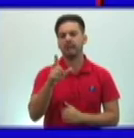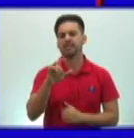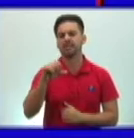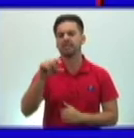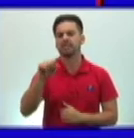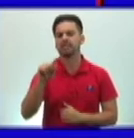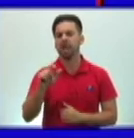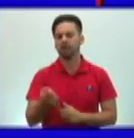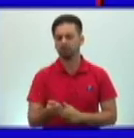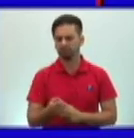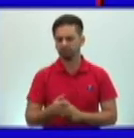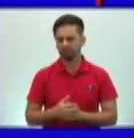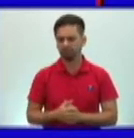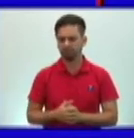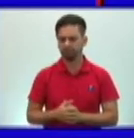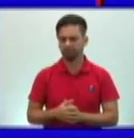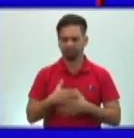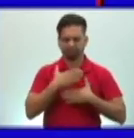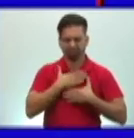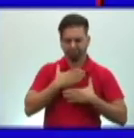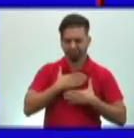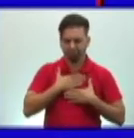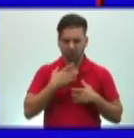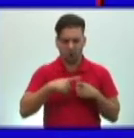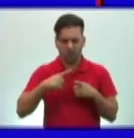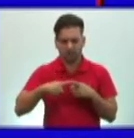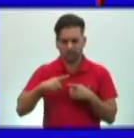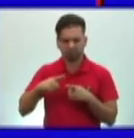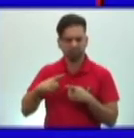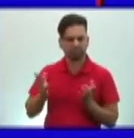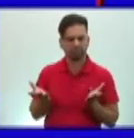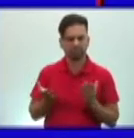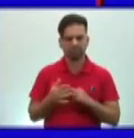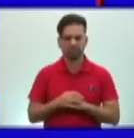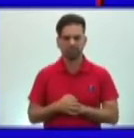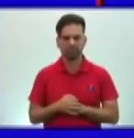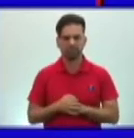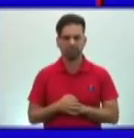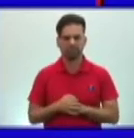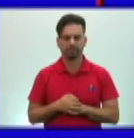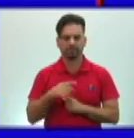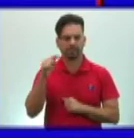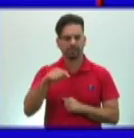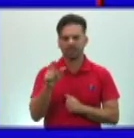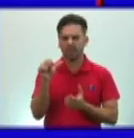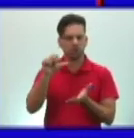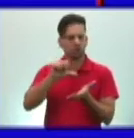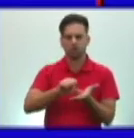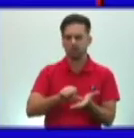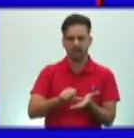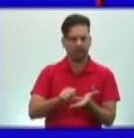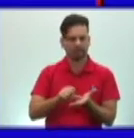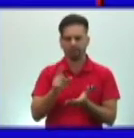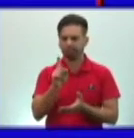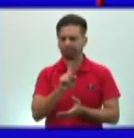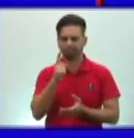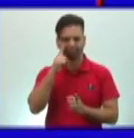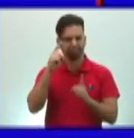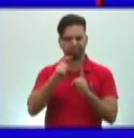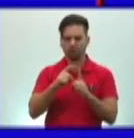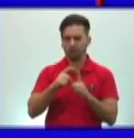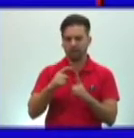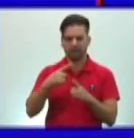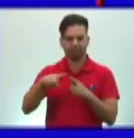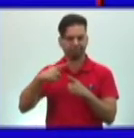materiales. El materialismo no centra su condición en los bienes materiales, como